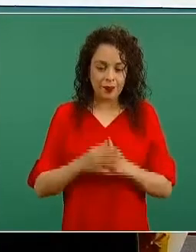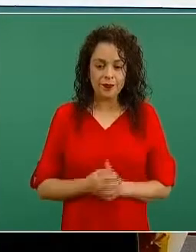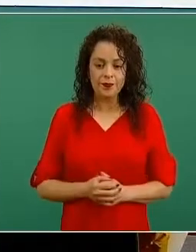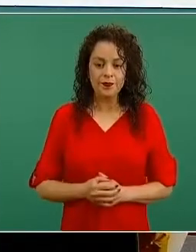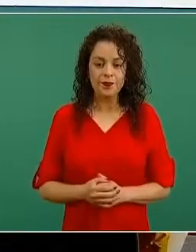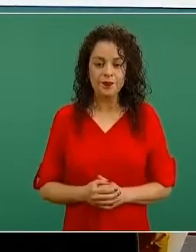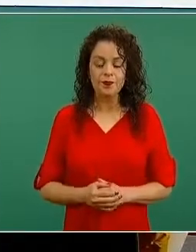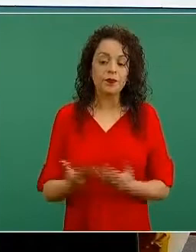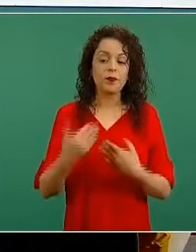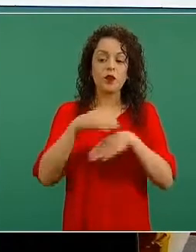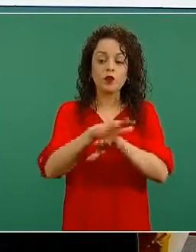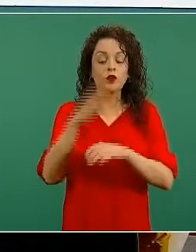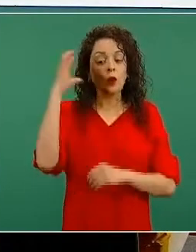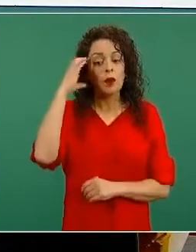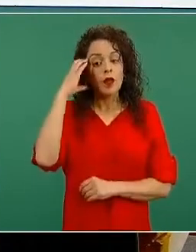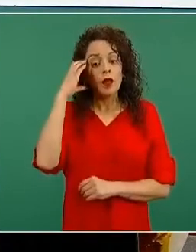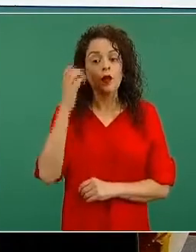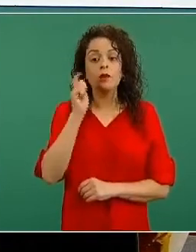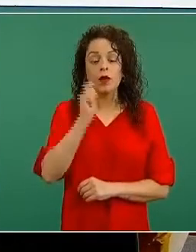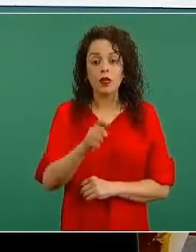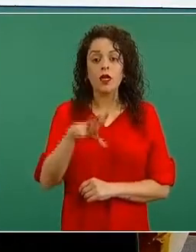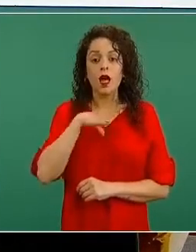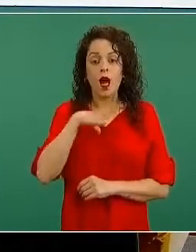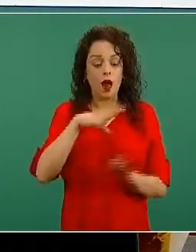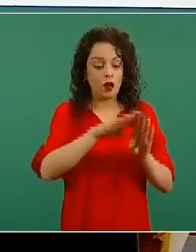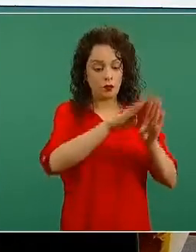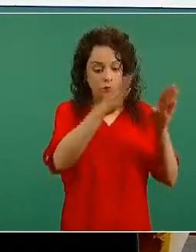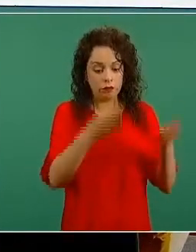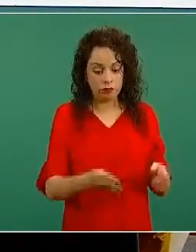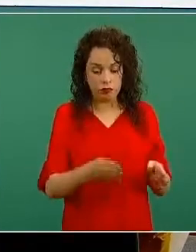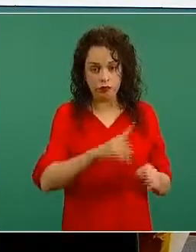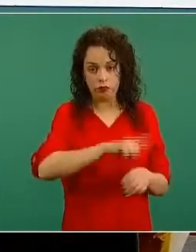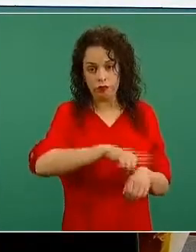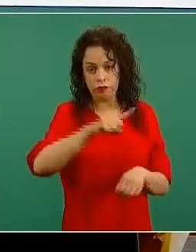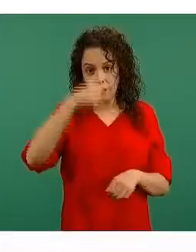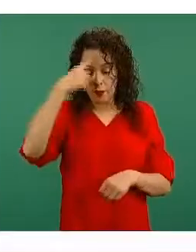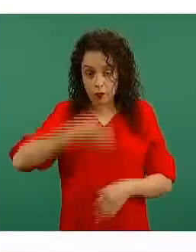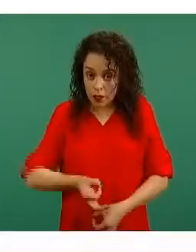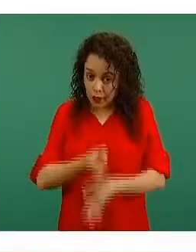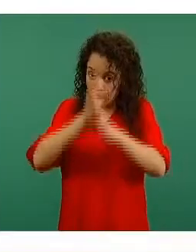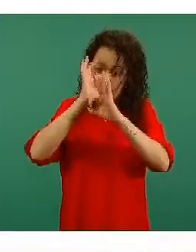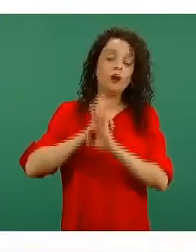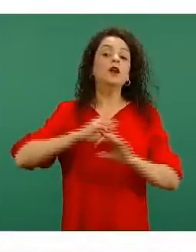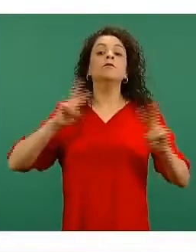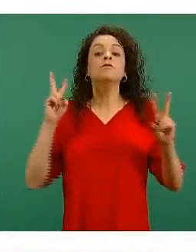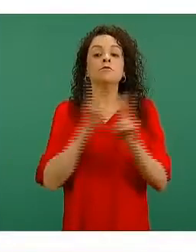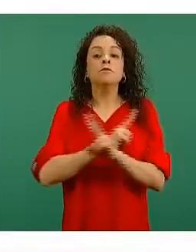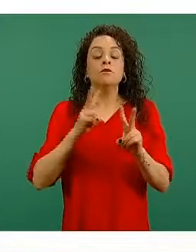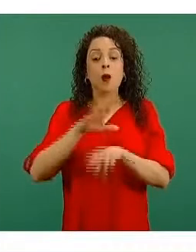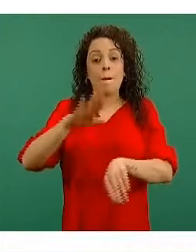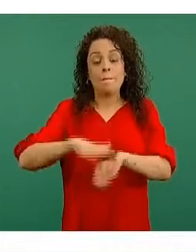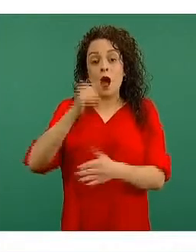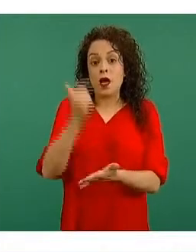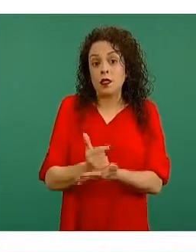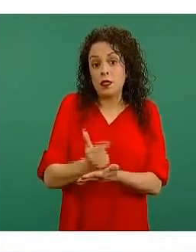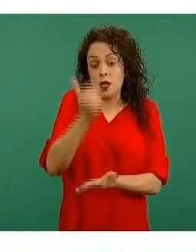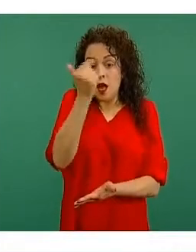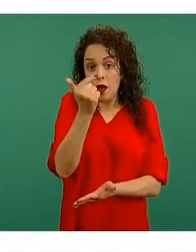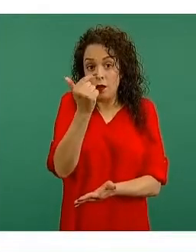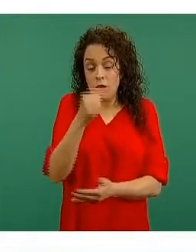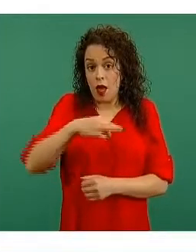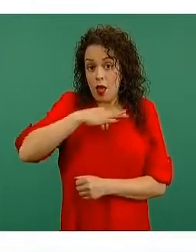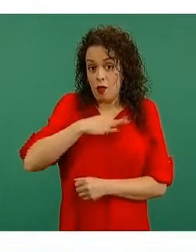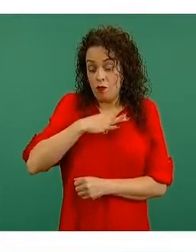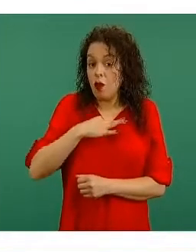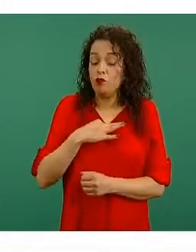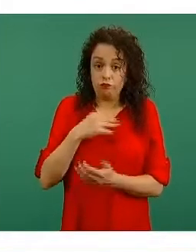Sobre las camas que cuentan con un respirador mecánico para los casos más graves, los casos de infección respiratoria